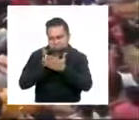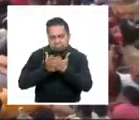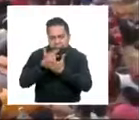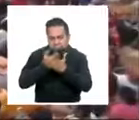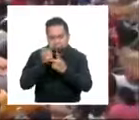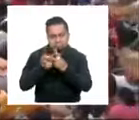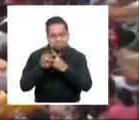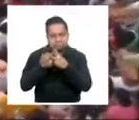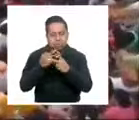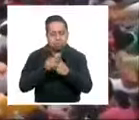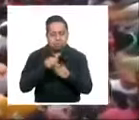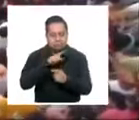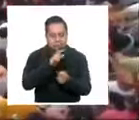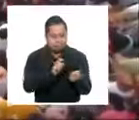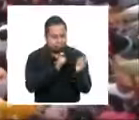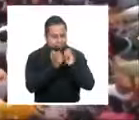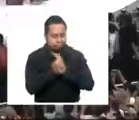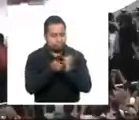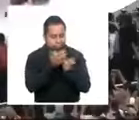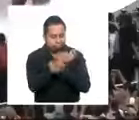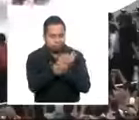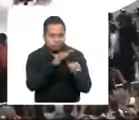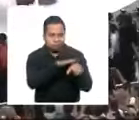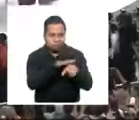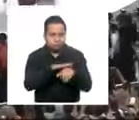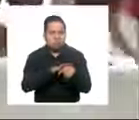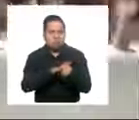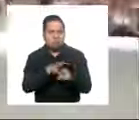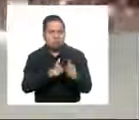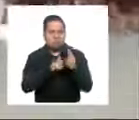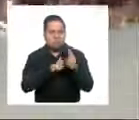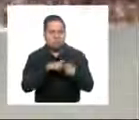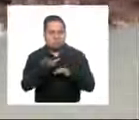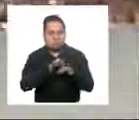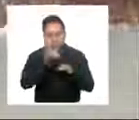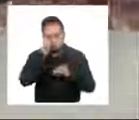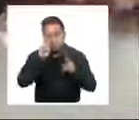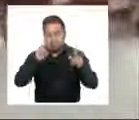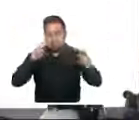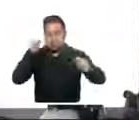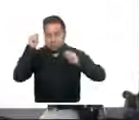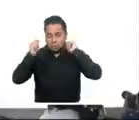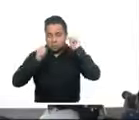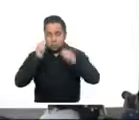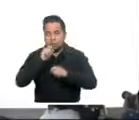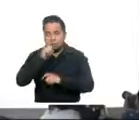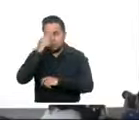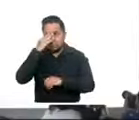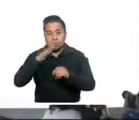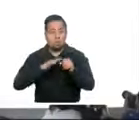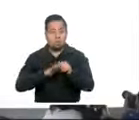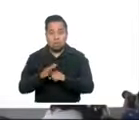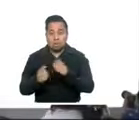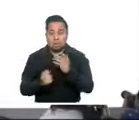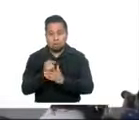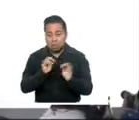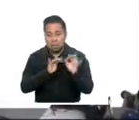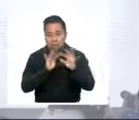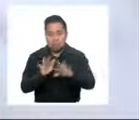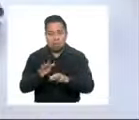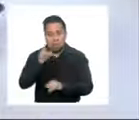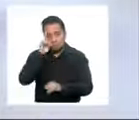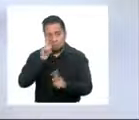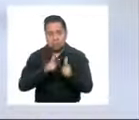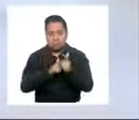indicadores que nos permitan seguir trabajando en materia turística y saber cuáles son las nuevas tendencias